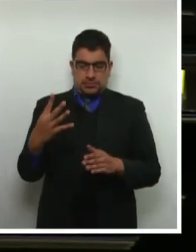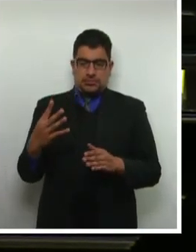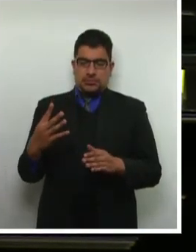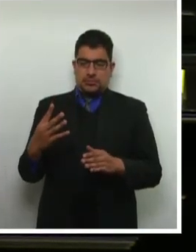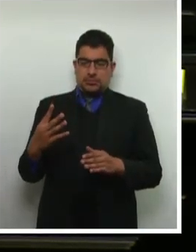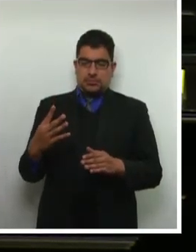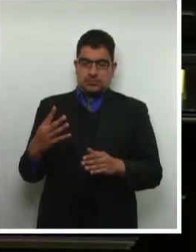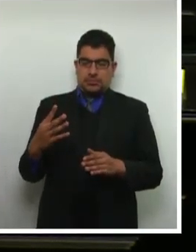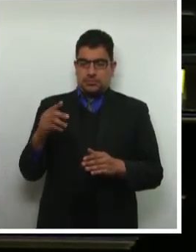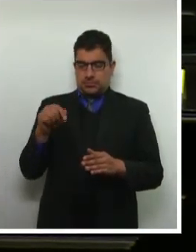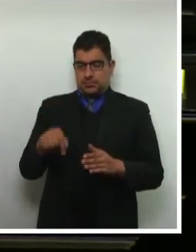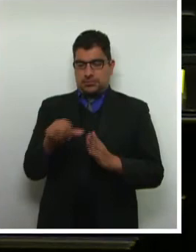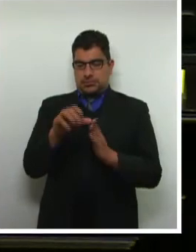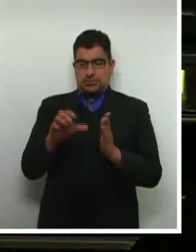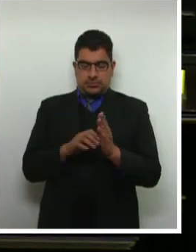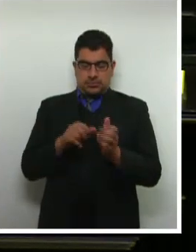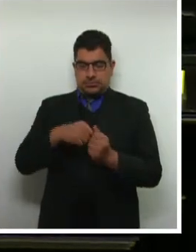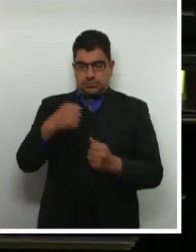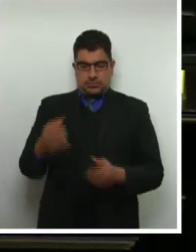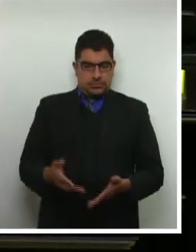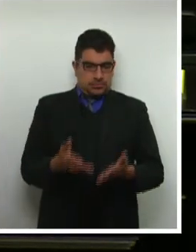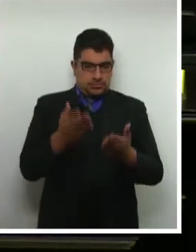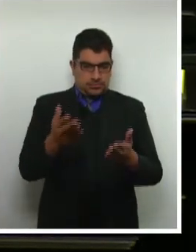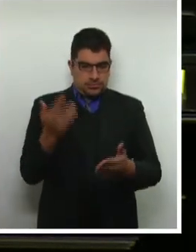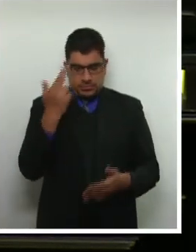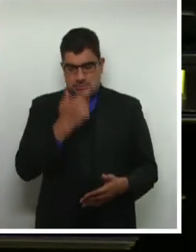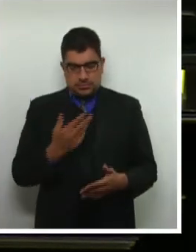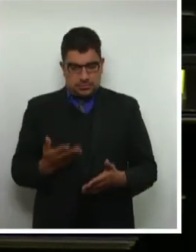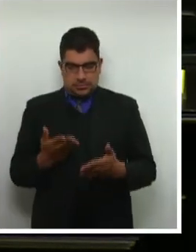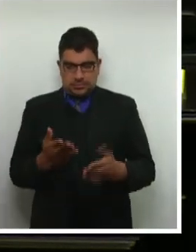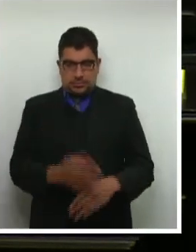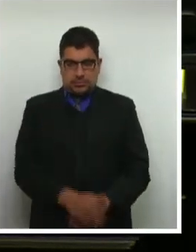24 del dictamen.